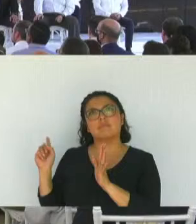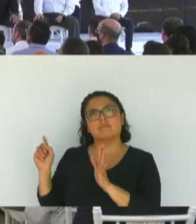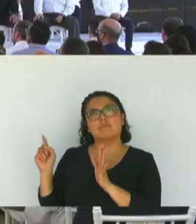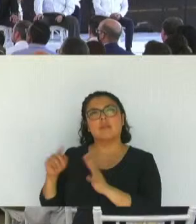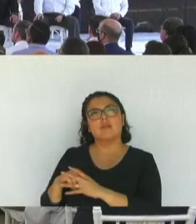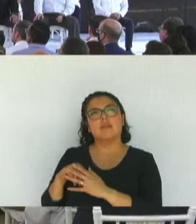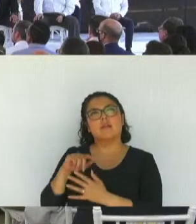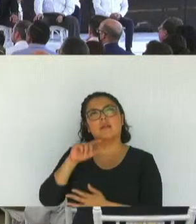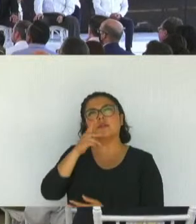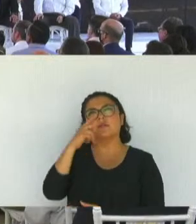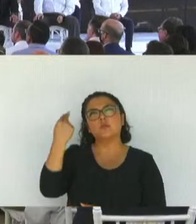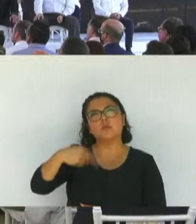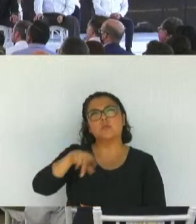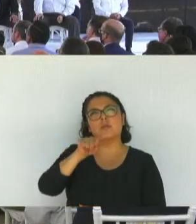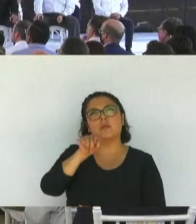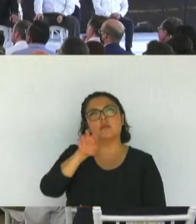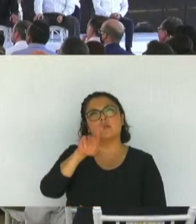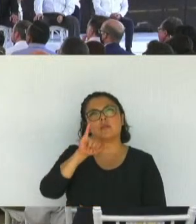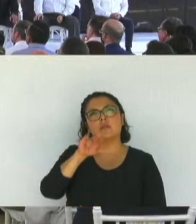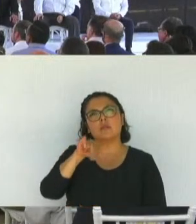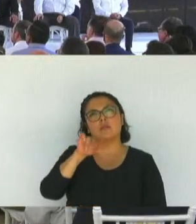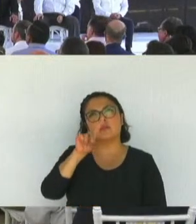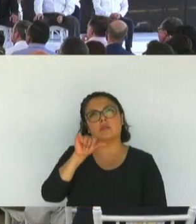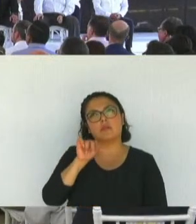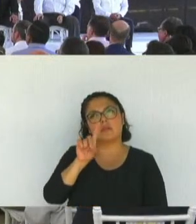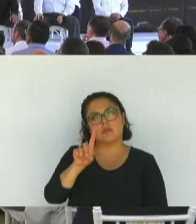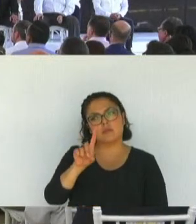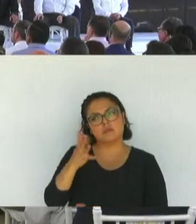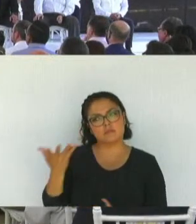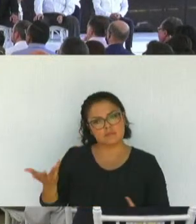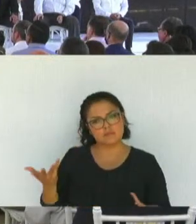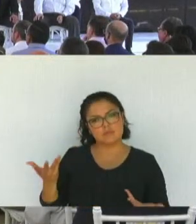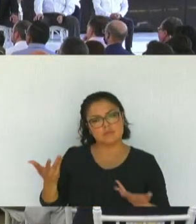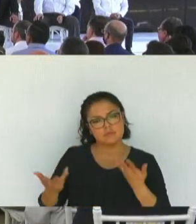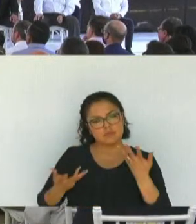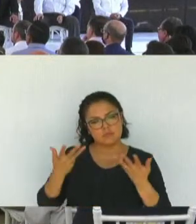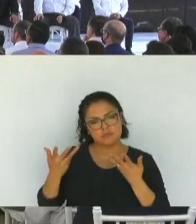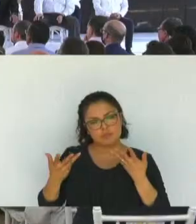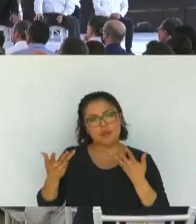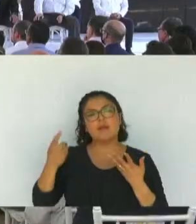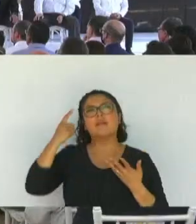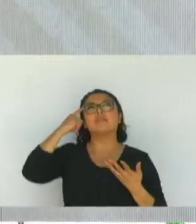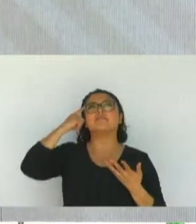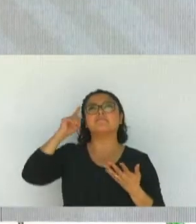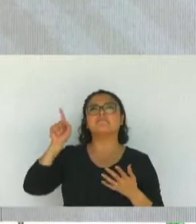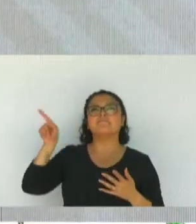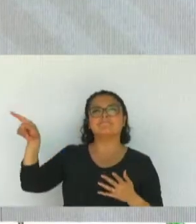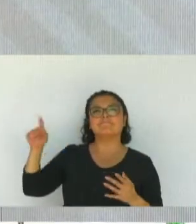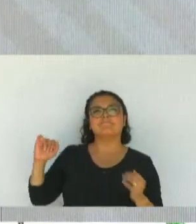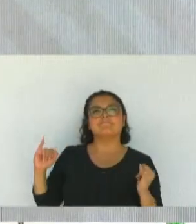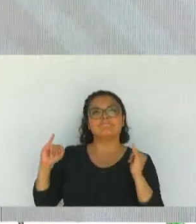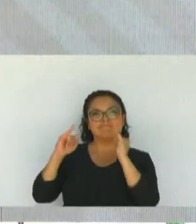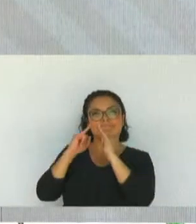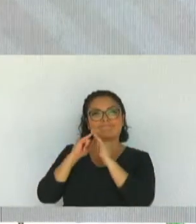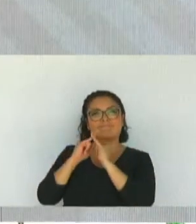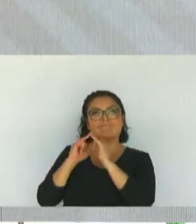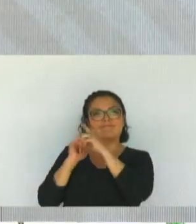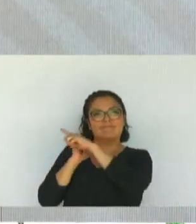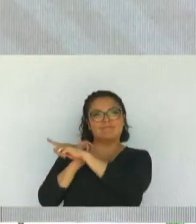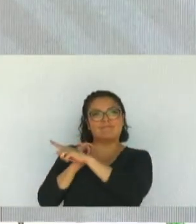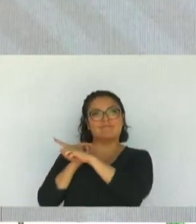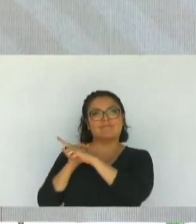Trinidad, me acuerdo que el IMSS es uno de los habitantes de la Casa del Dolor Ajeno, y lo compruebo con mi pluma